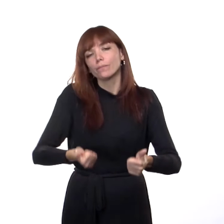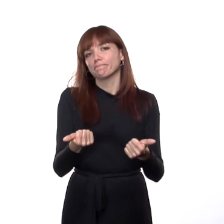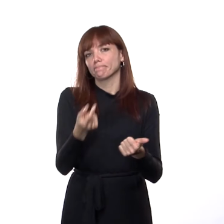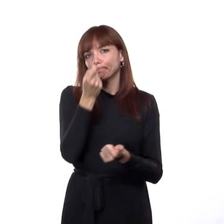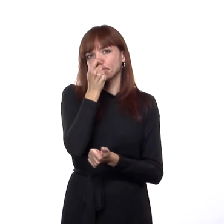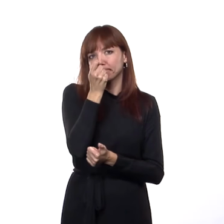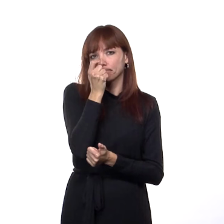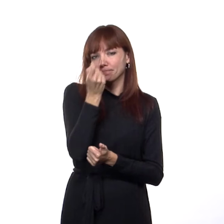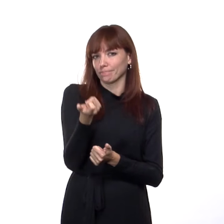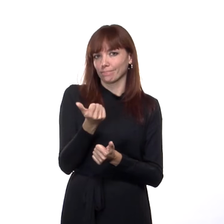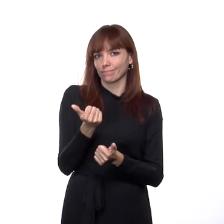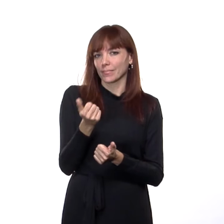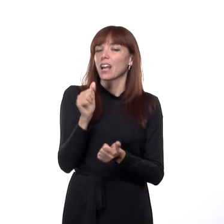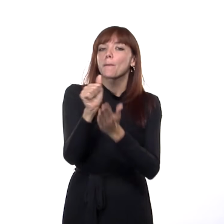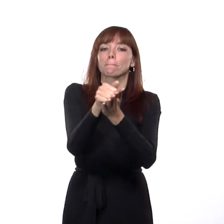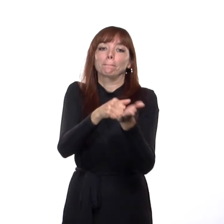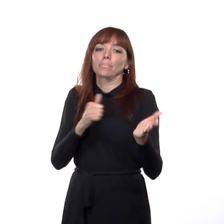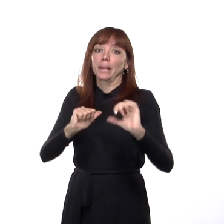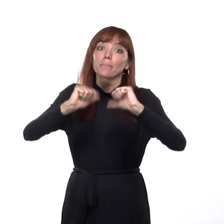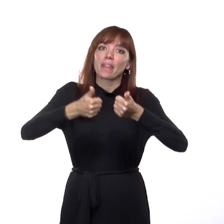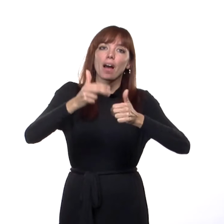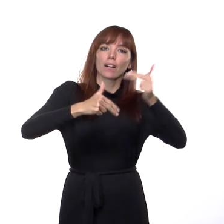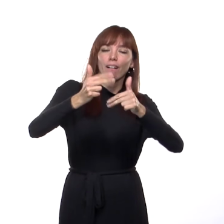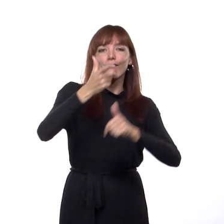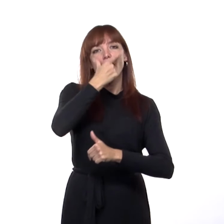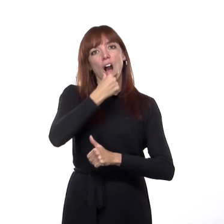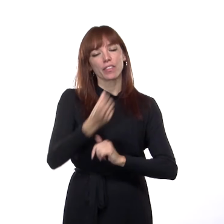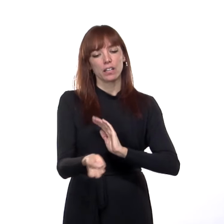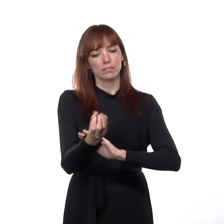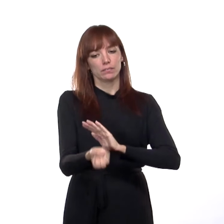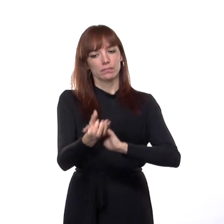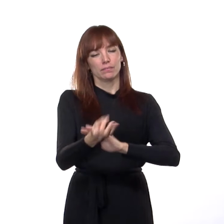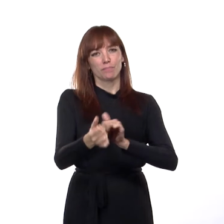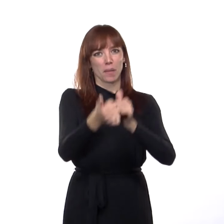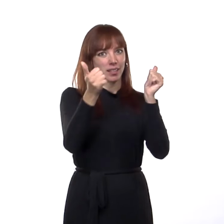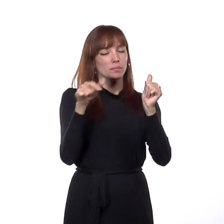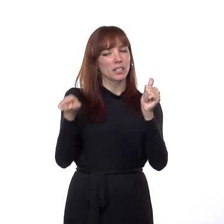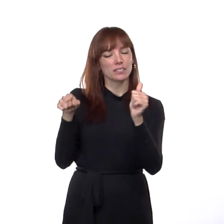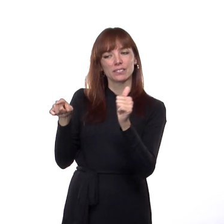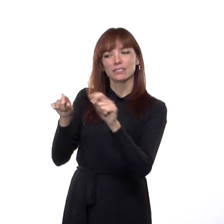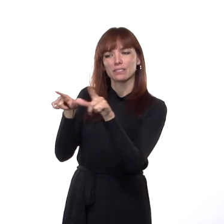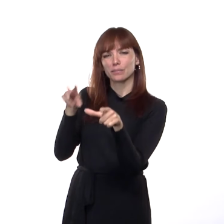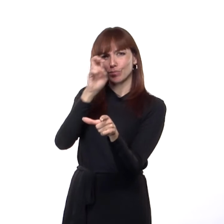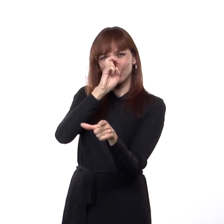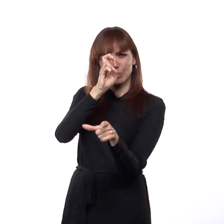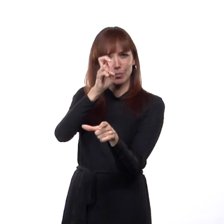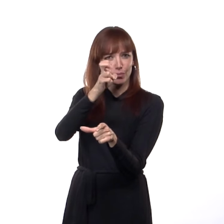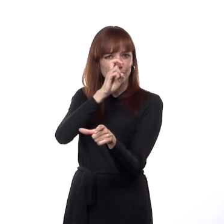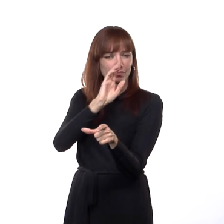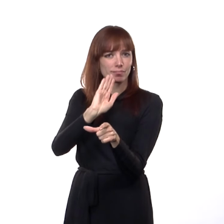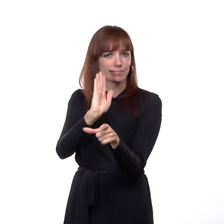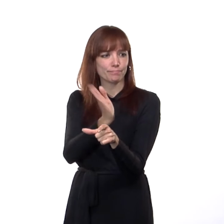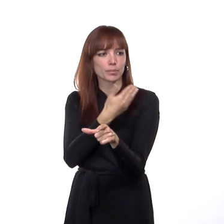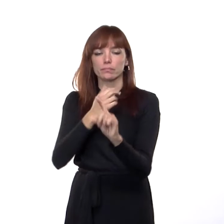hoja blanca de papel donde todo es más fácil aquí tenemos que entrar en instalaciones bastante obsoletas que se han de